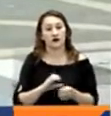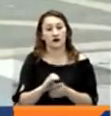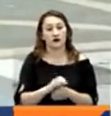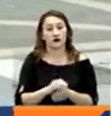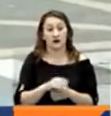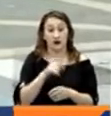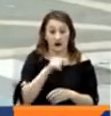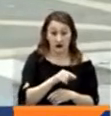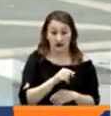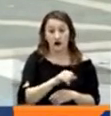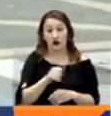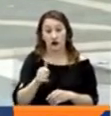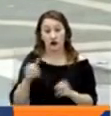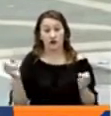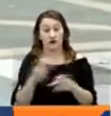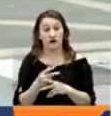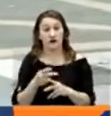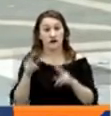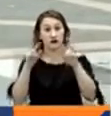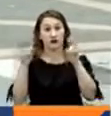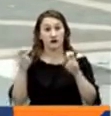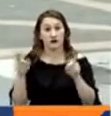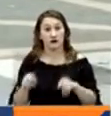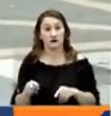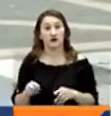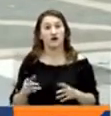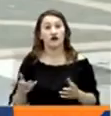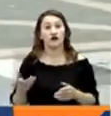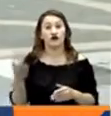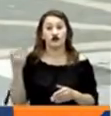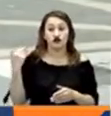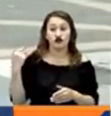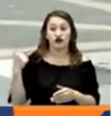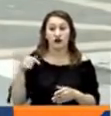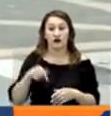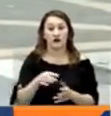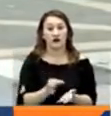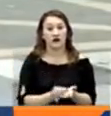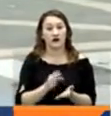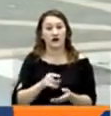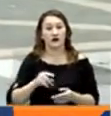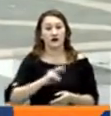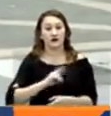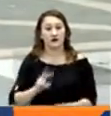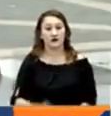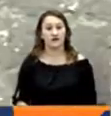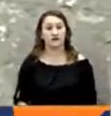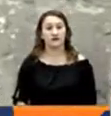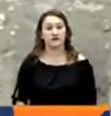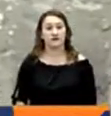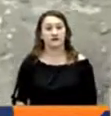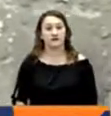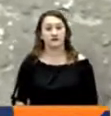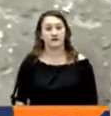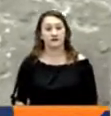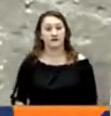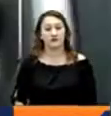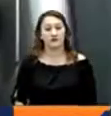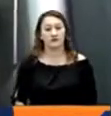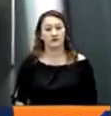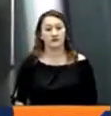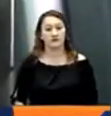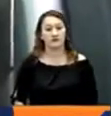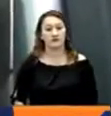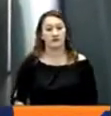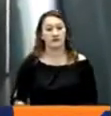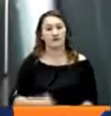a otros hechos violentos que se han venido registrando en los últimos días aquí en la capital vallecaucana. La zona donde explotó una granada de fragmentación